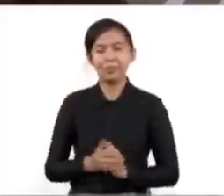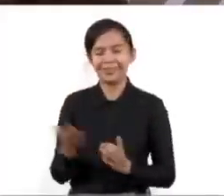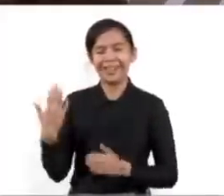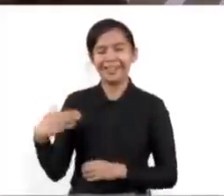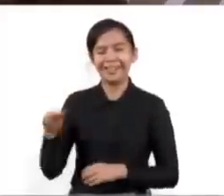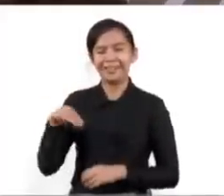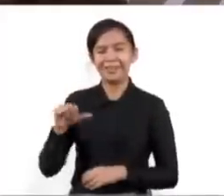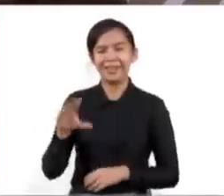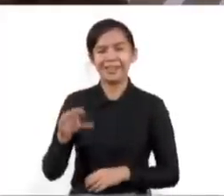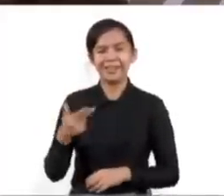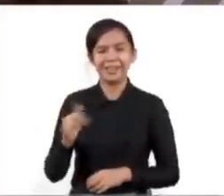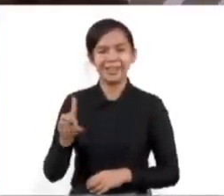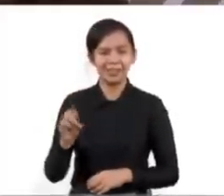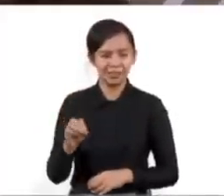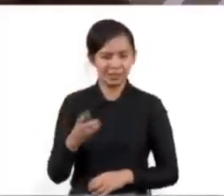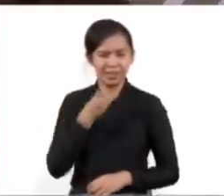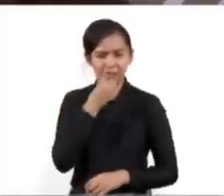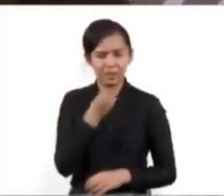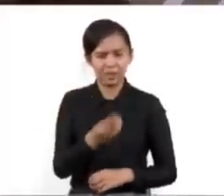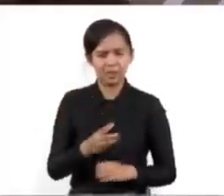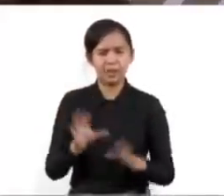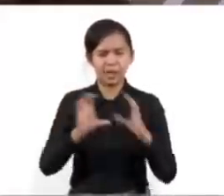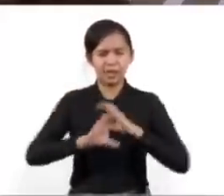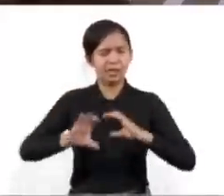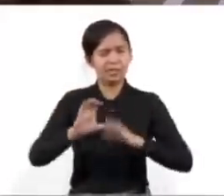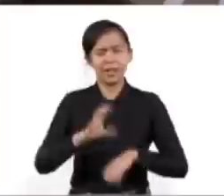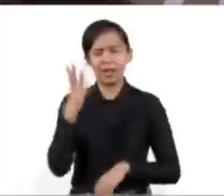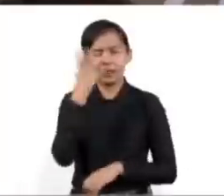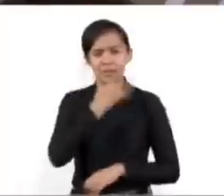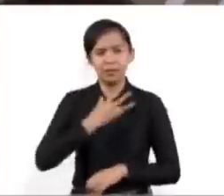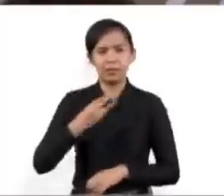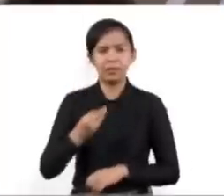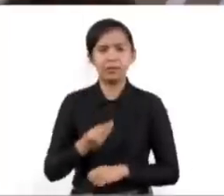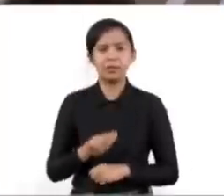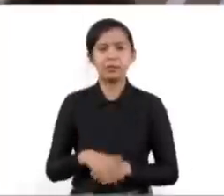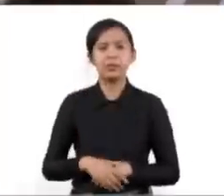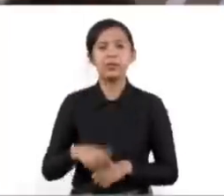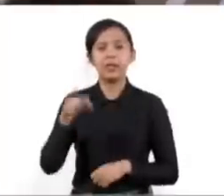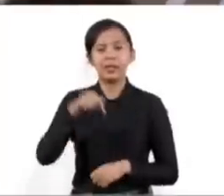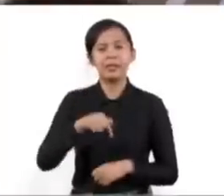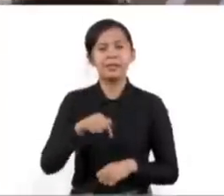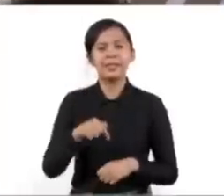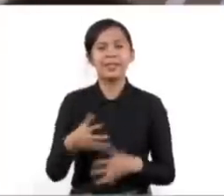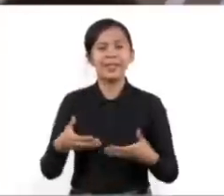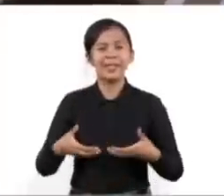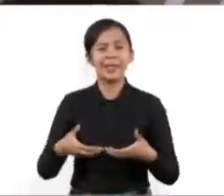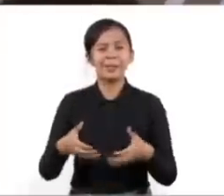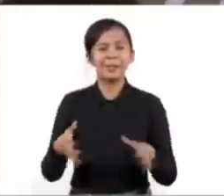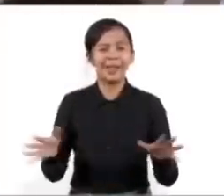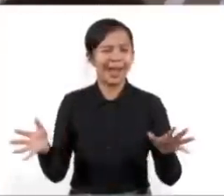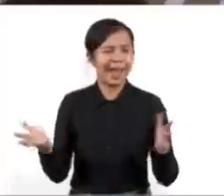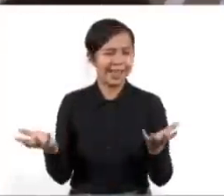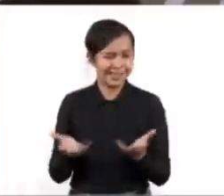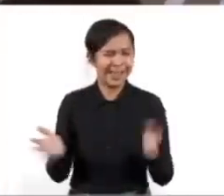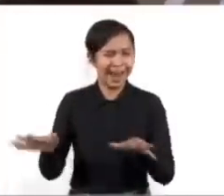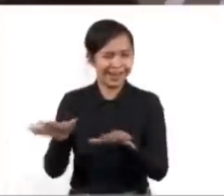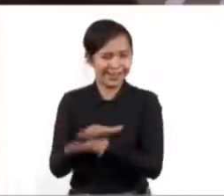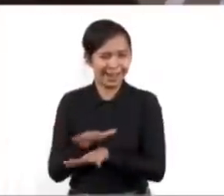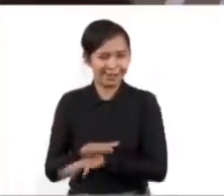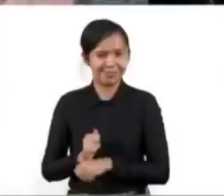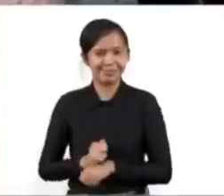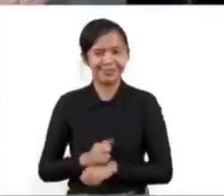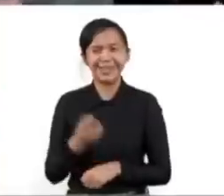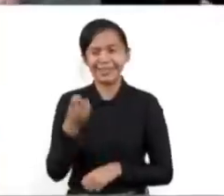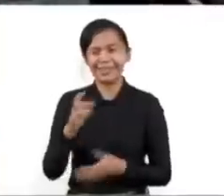Machado, con esta canción tan hermosa de Serrat, aquí hacemos camino al andar. Muchas gracias a todos y a